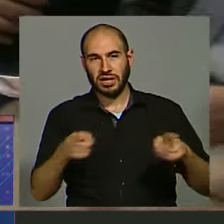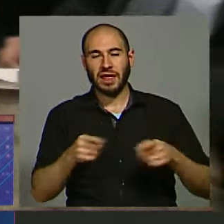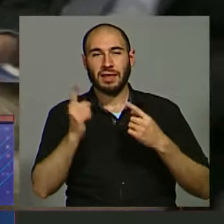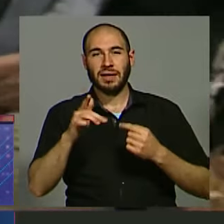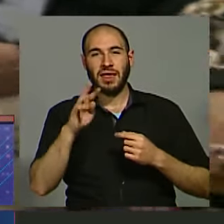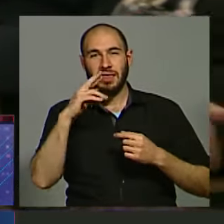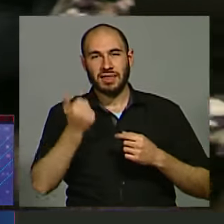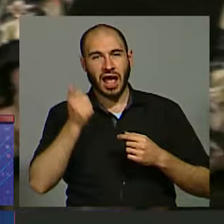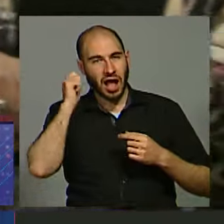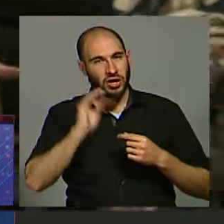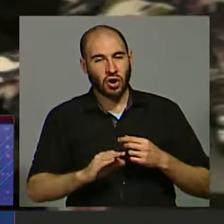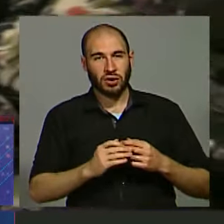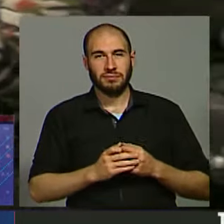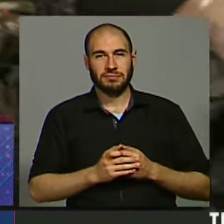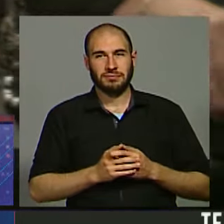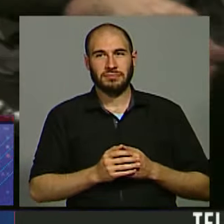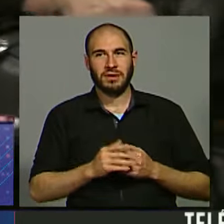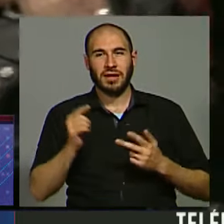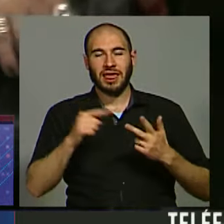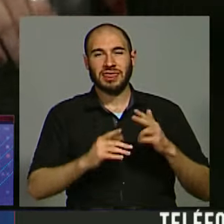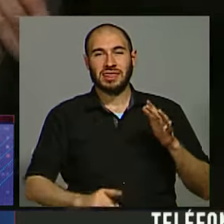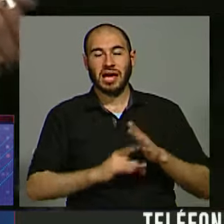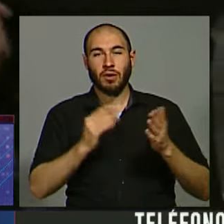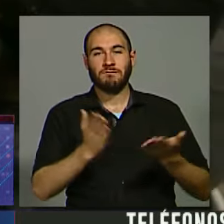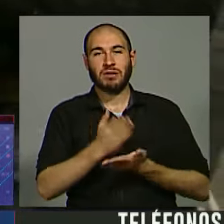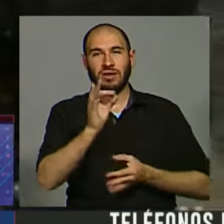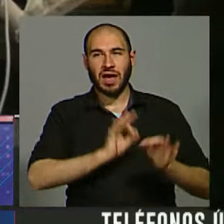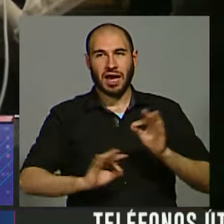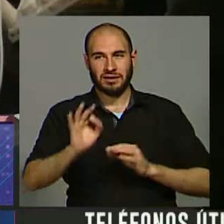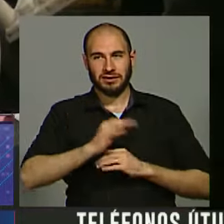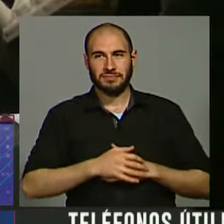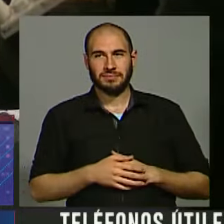Drago Brajak, decano de la Facultad de Artes y Diseño.